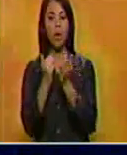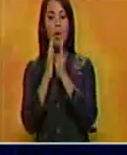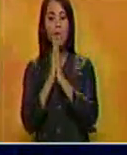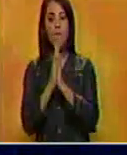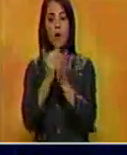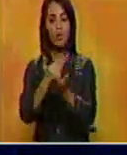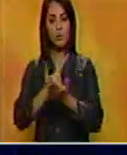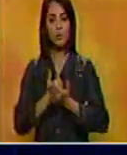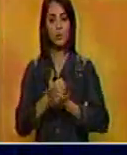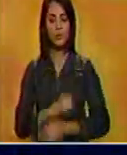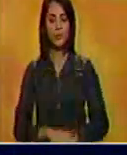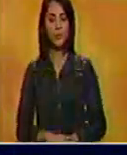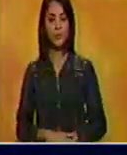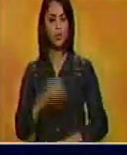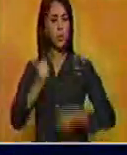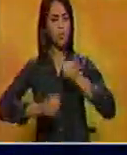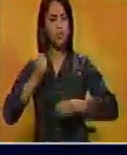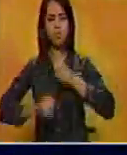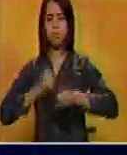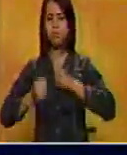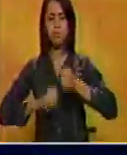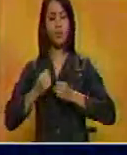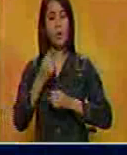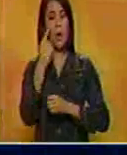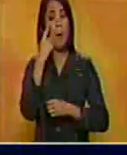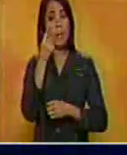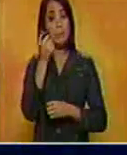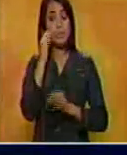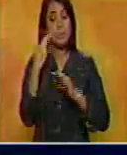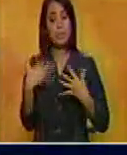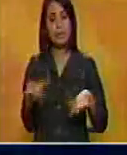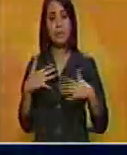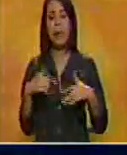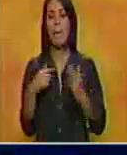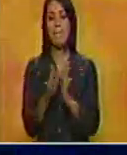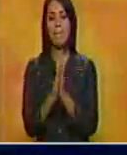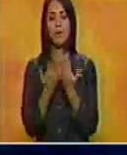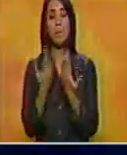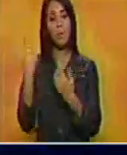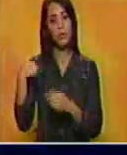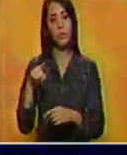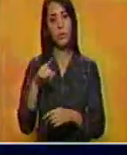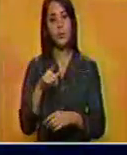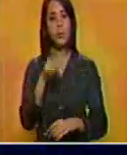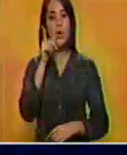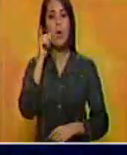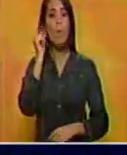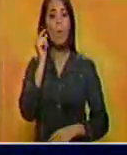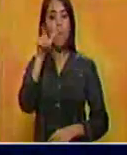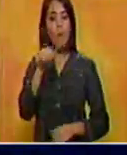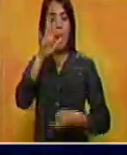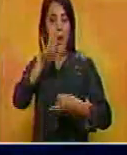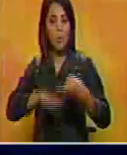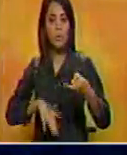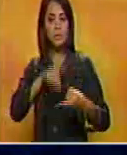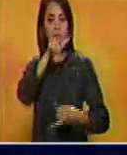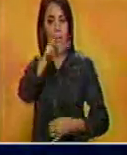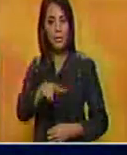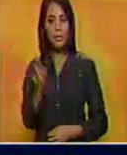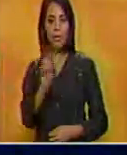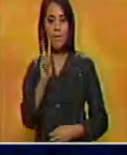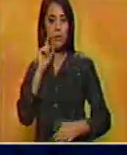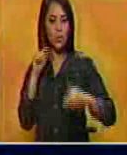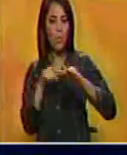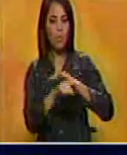ayúdenme. Volvían a correr, porque solo unos cuantos tenían pasaporte. Marta Rodríguez fue la última venezolana en